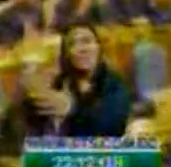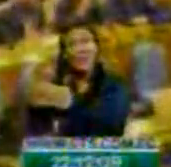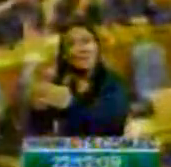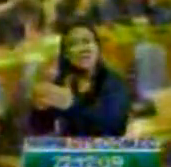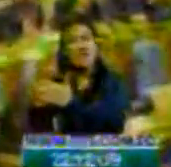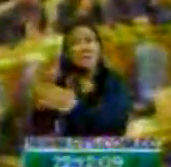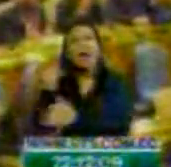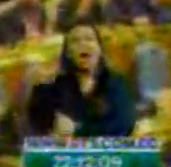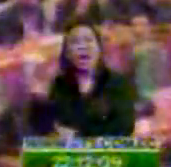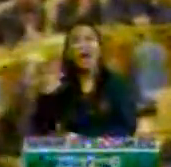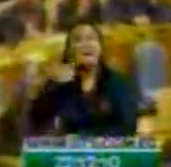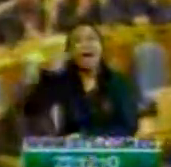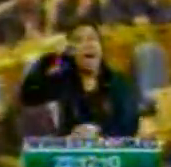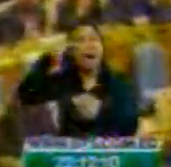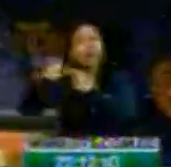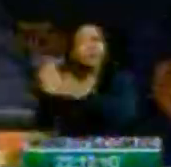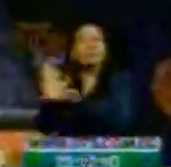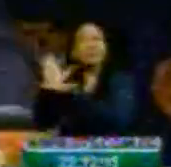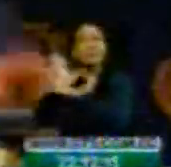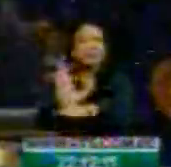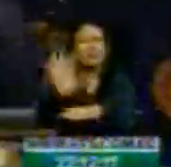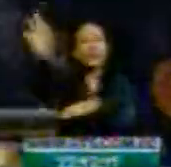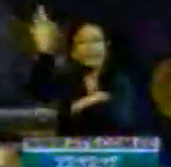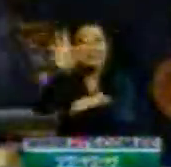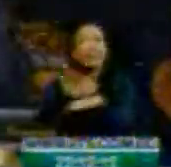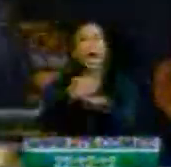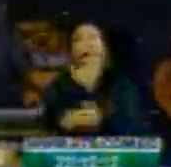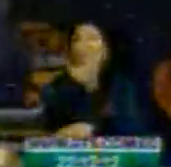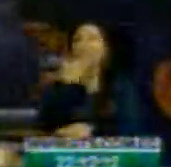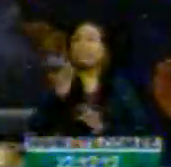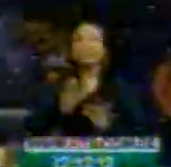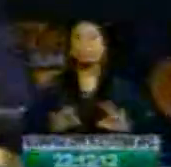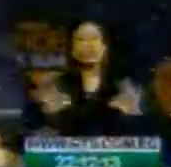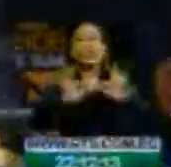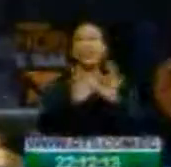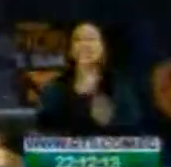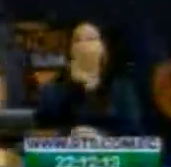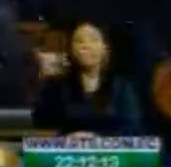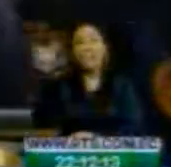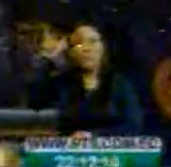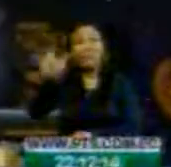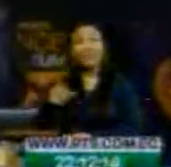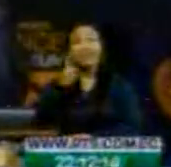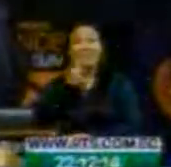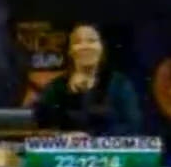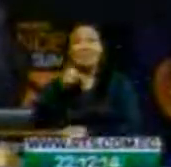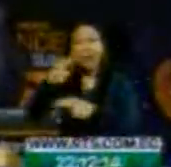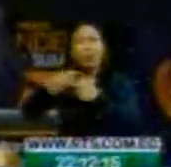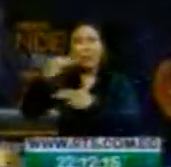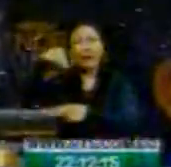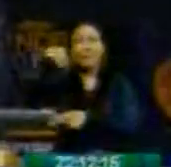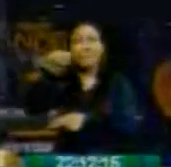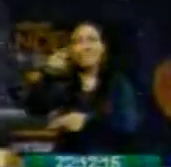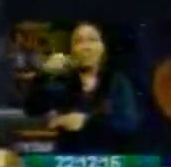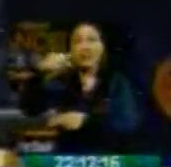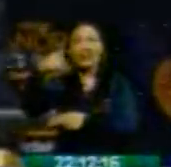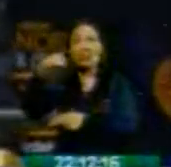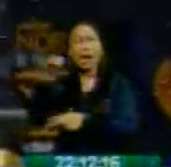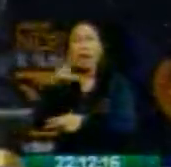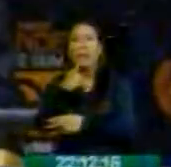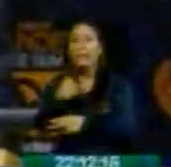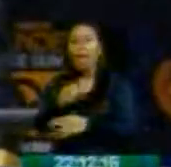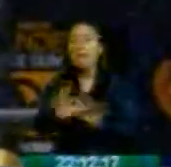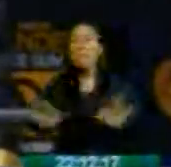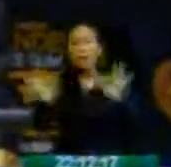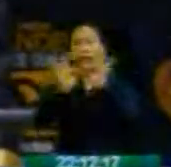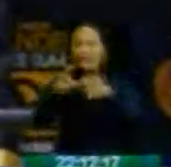conflicto se puede resolver hablando. La mejor alma, siempre lo dijo, es sentarse y hablar, porque ningún